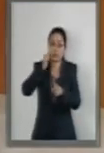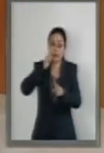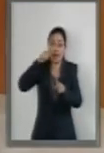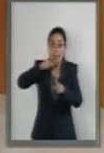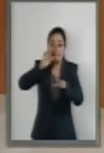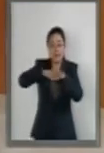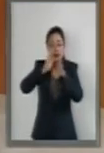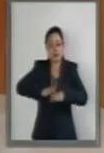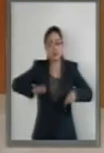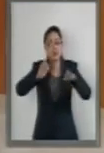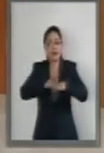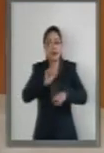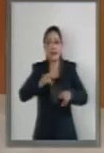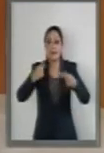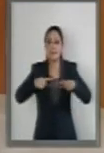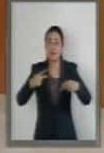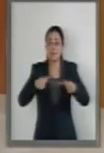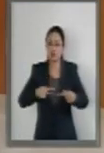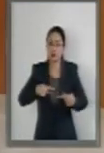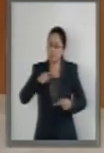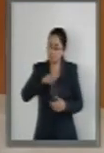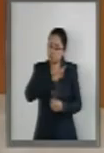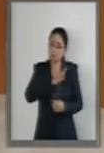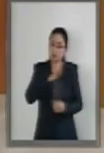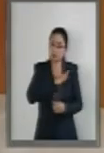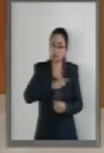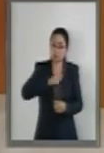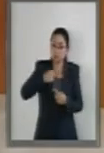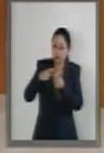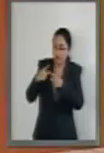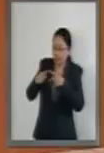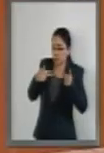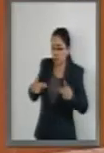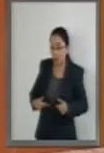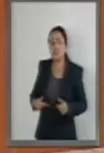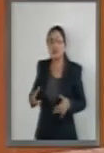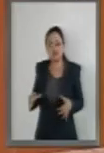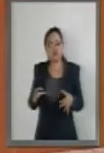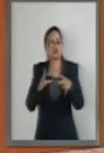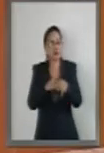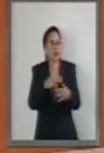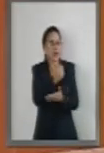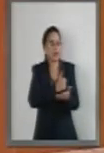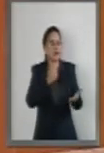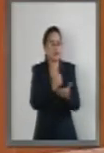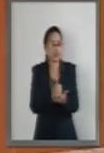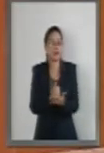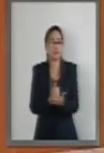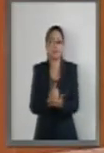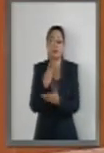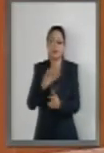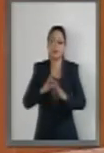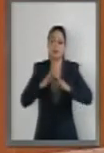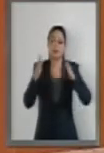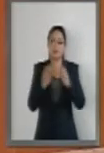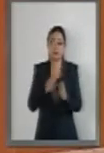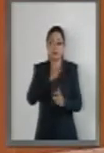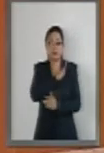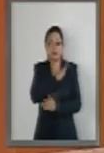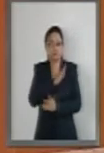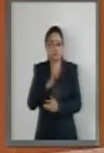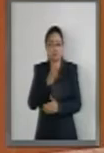persona, que permita y reconozca la diversidad humana de nuestras ciudades. Un modelo urbano que permita